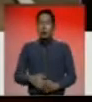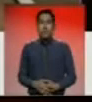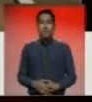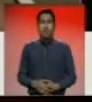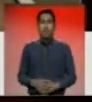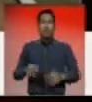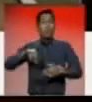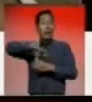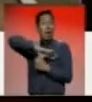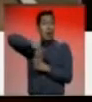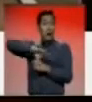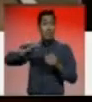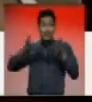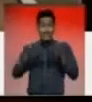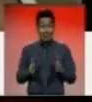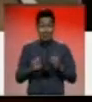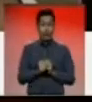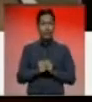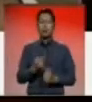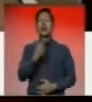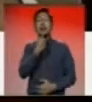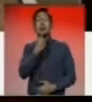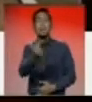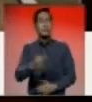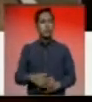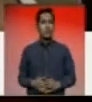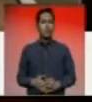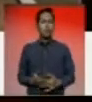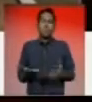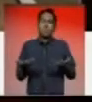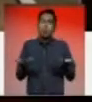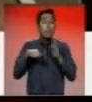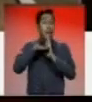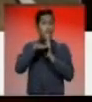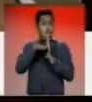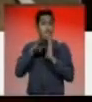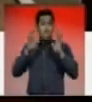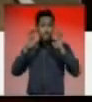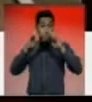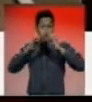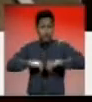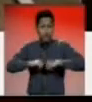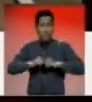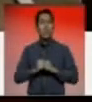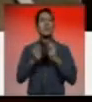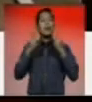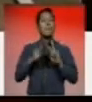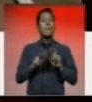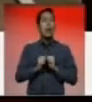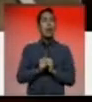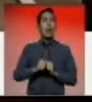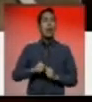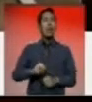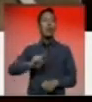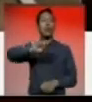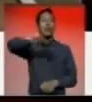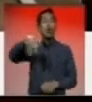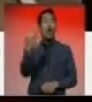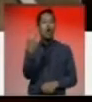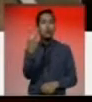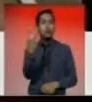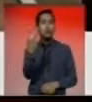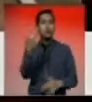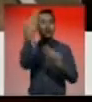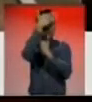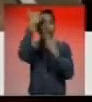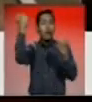kim jong lo tuvimos ayer aquí el habla de que a propósito del frío bancario hubo una doble estafa para el pueblo ecuatoriano por